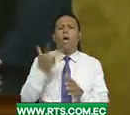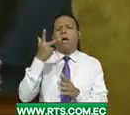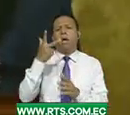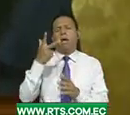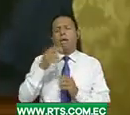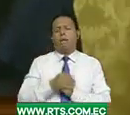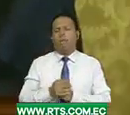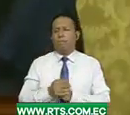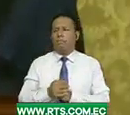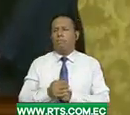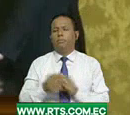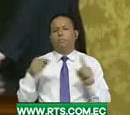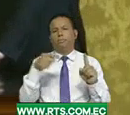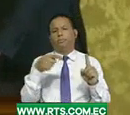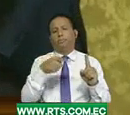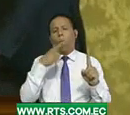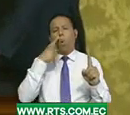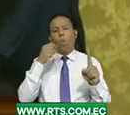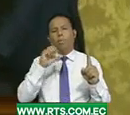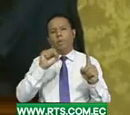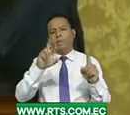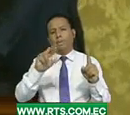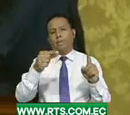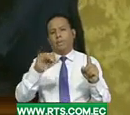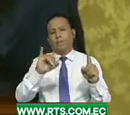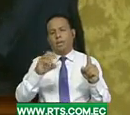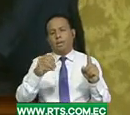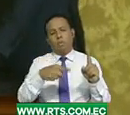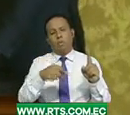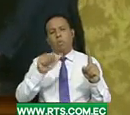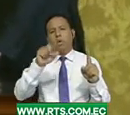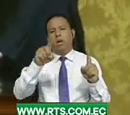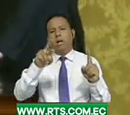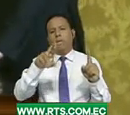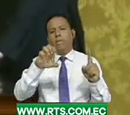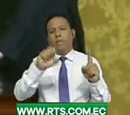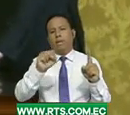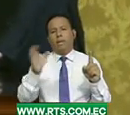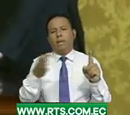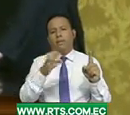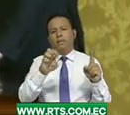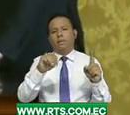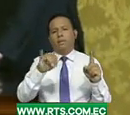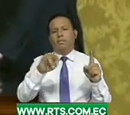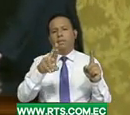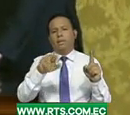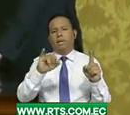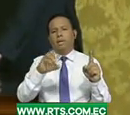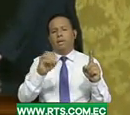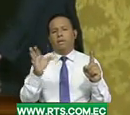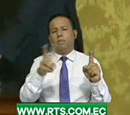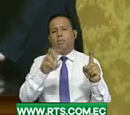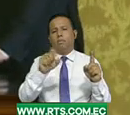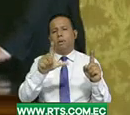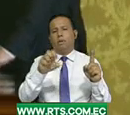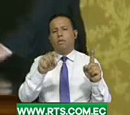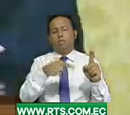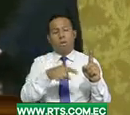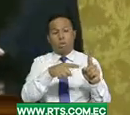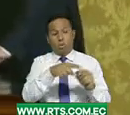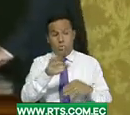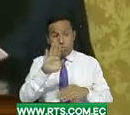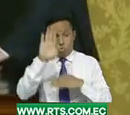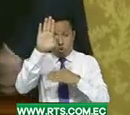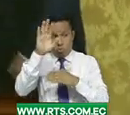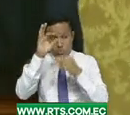Señor Sergio Andrés Seminario Valenzuela. Es el momento donde el primer